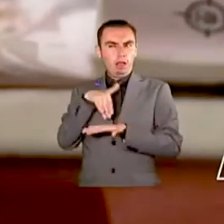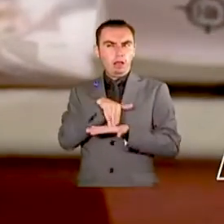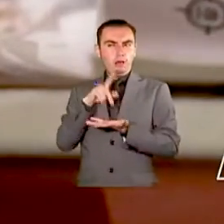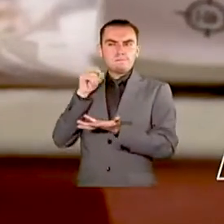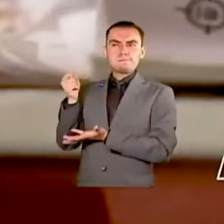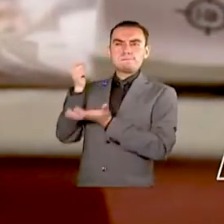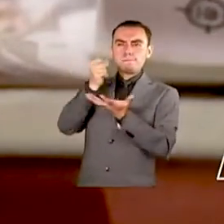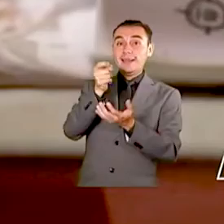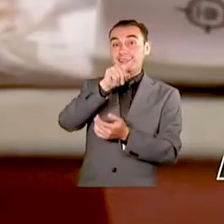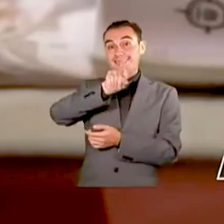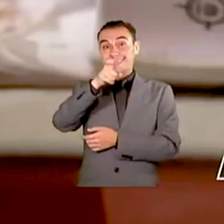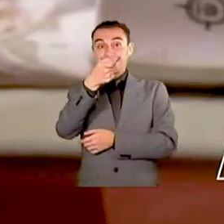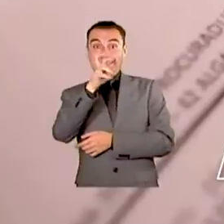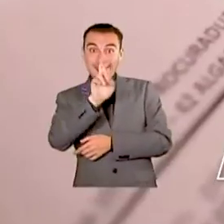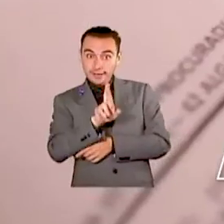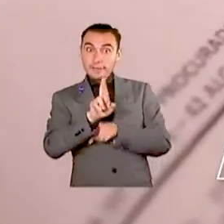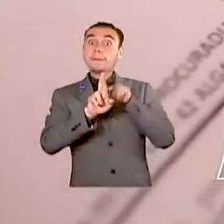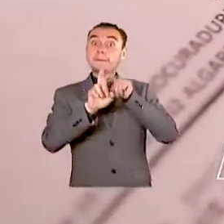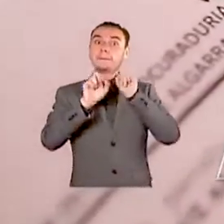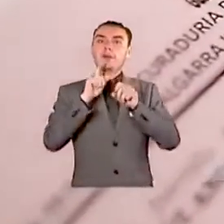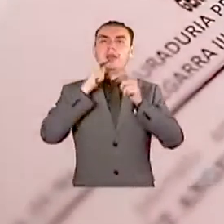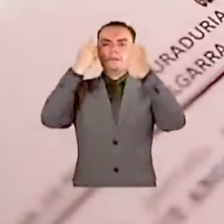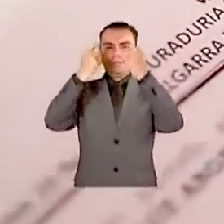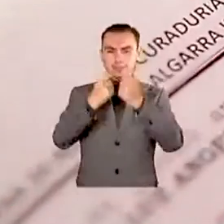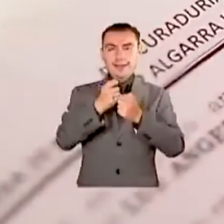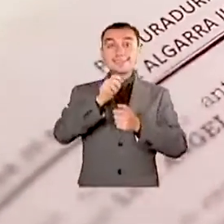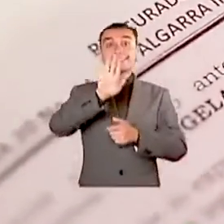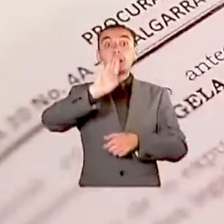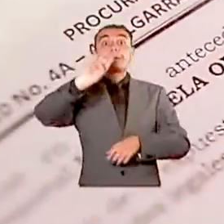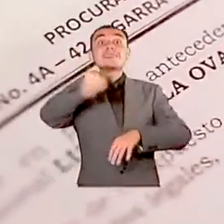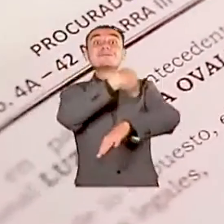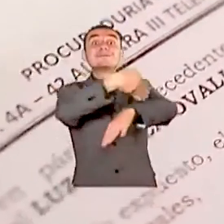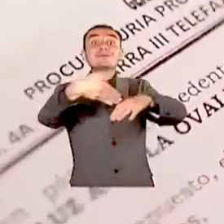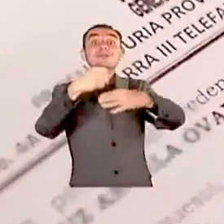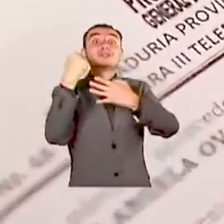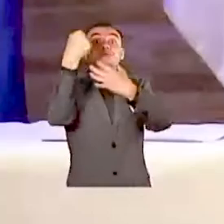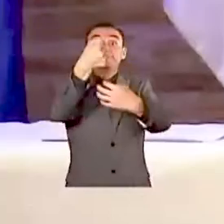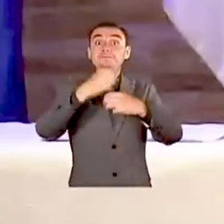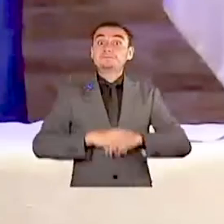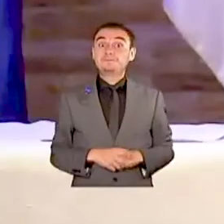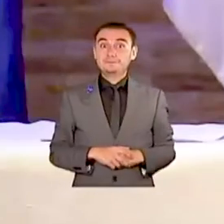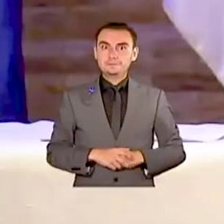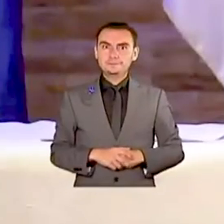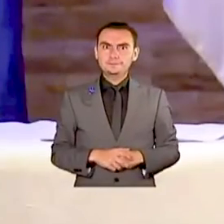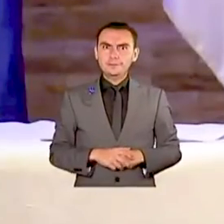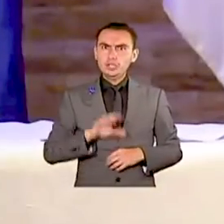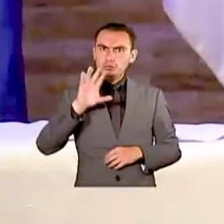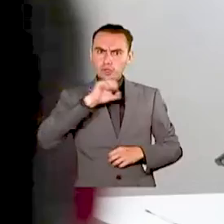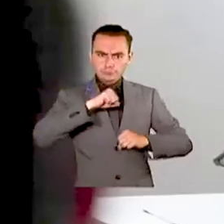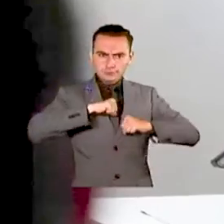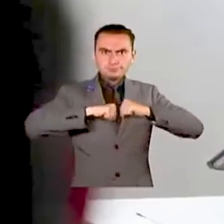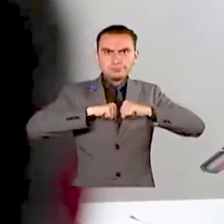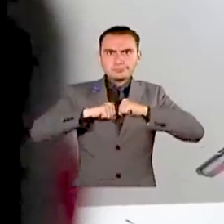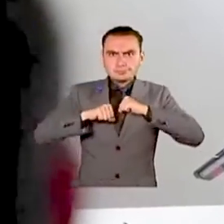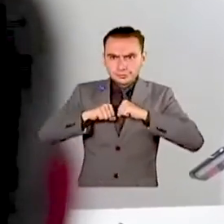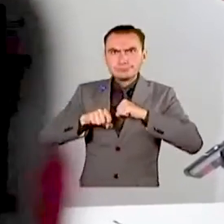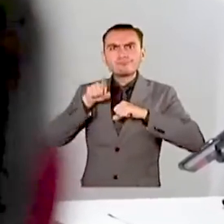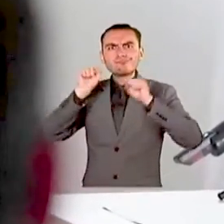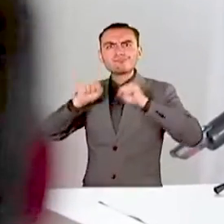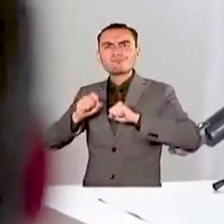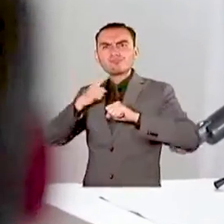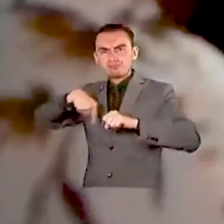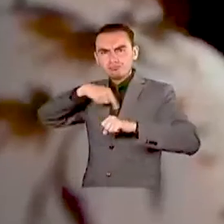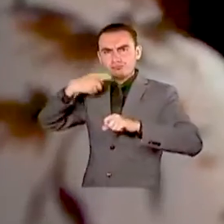con recursos del SGR, los cuales sumaron más de 5 billones de pesos. Todas nuestras acciones fueron el resultado del